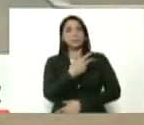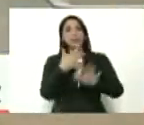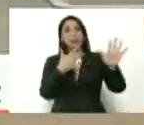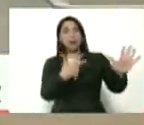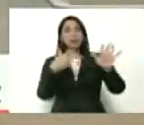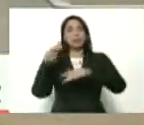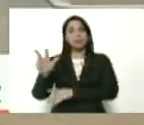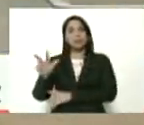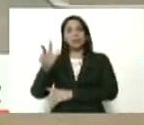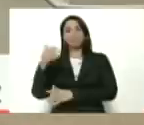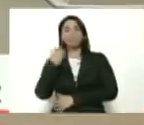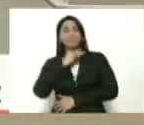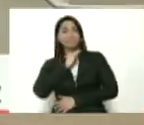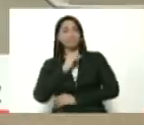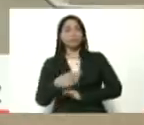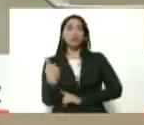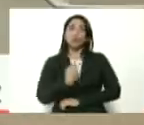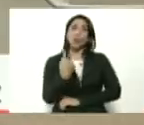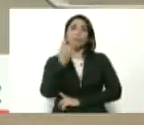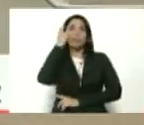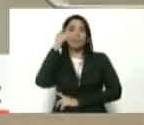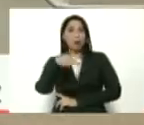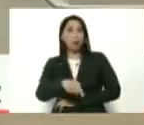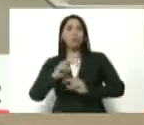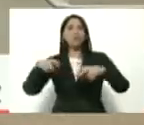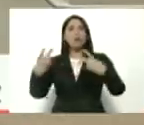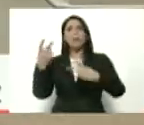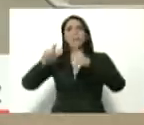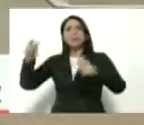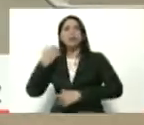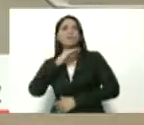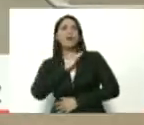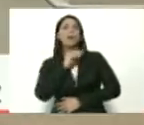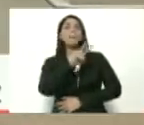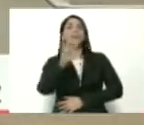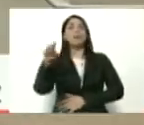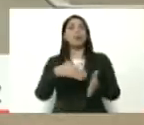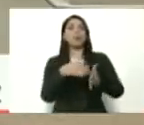789,383 casos. Solamente el día de hoy, nuevos casos,